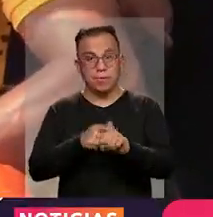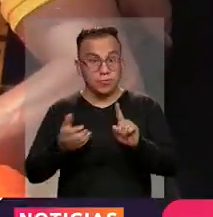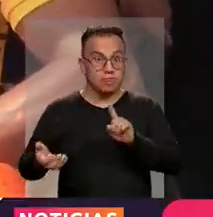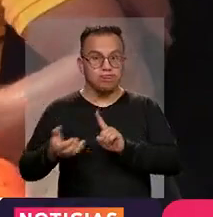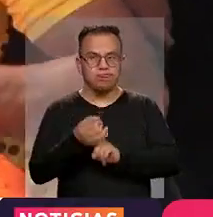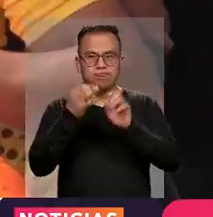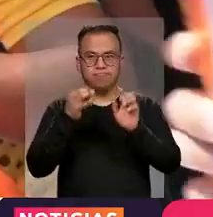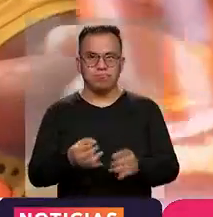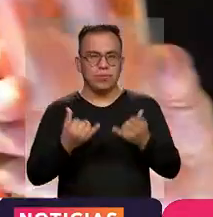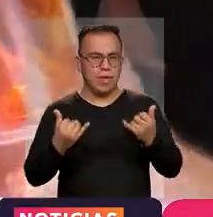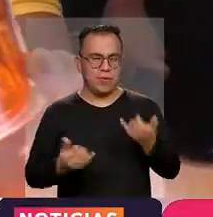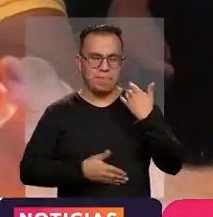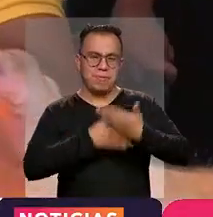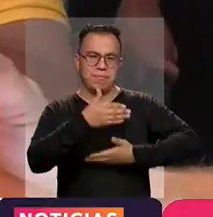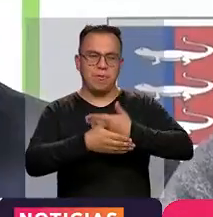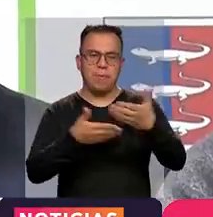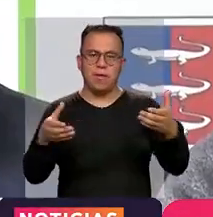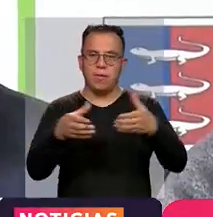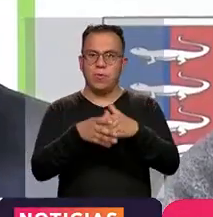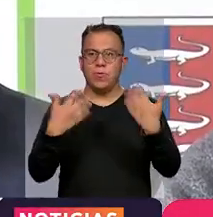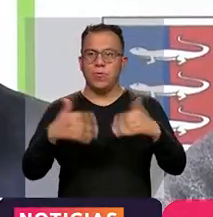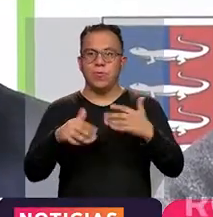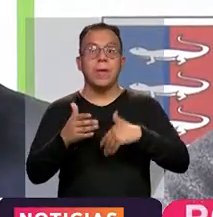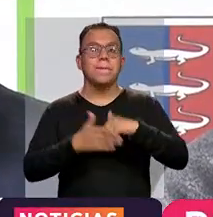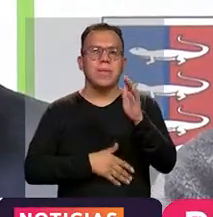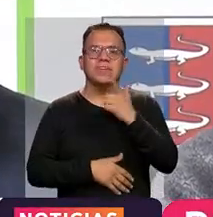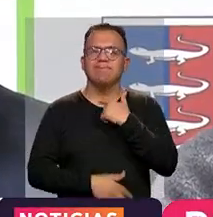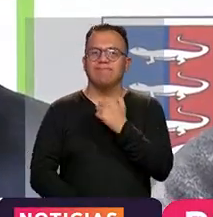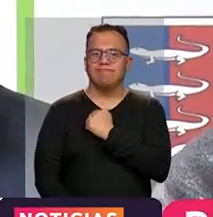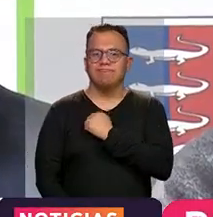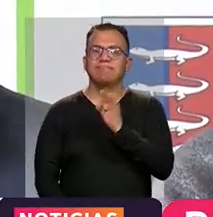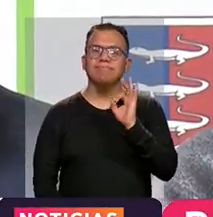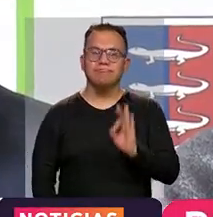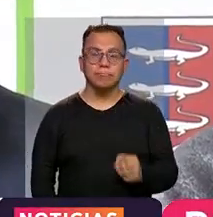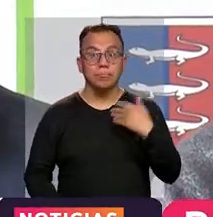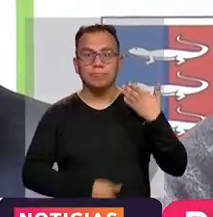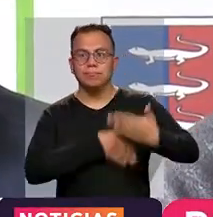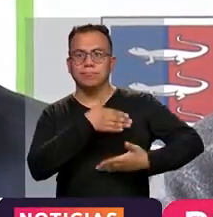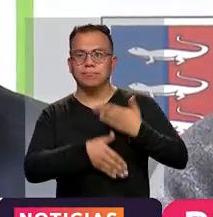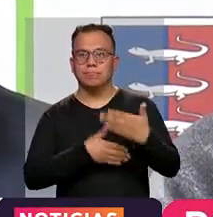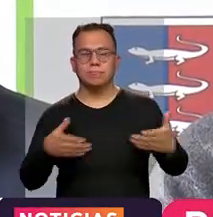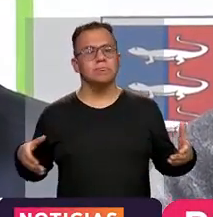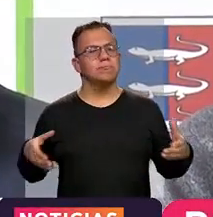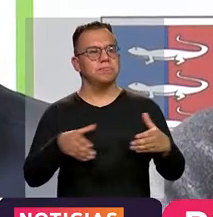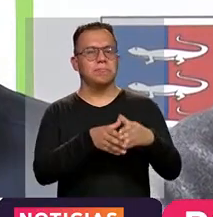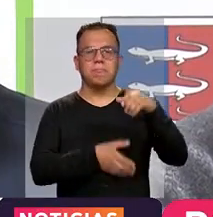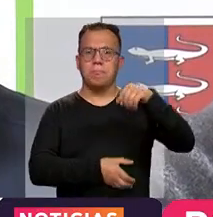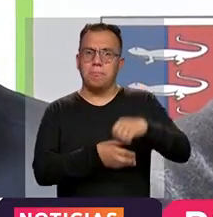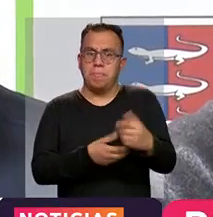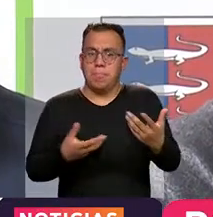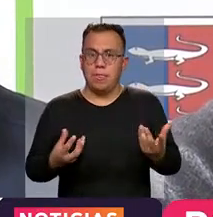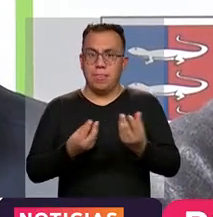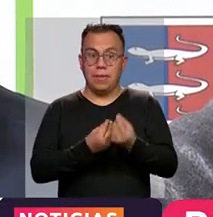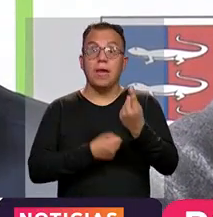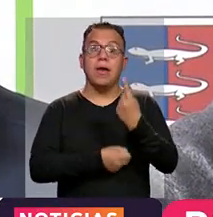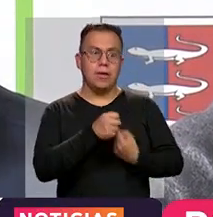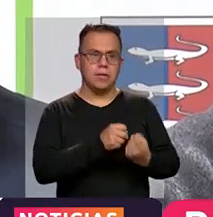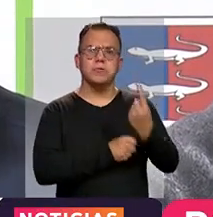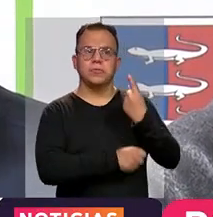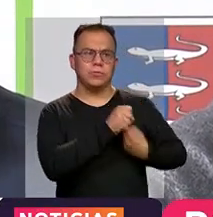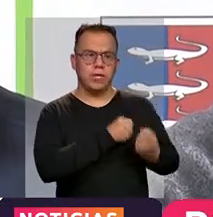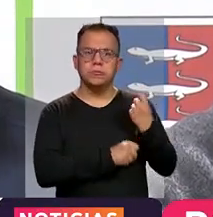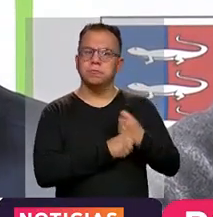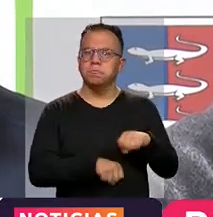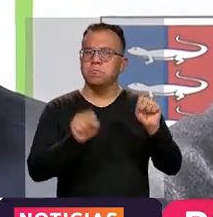resultados no han estado de su lado. Es una de las giras favoritas nuestras, donde pues, en los años anteriores